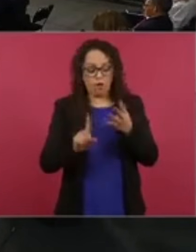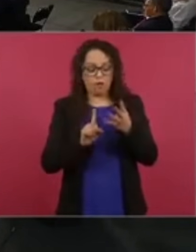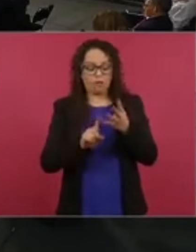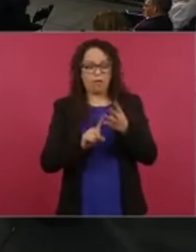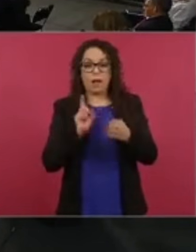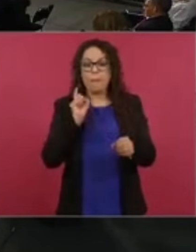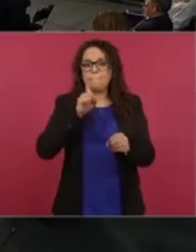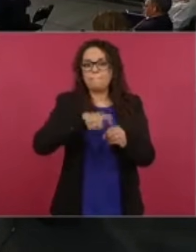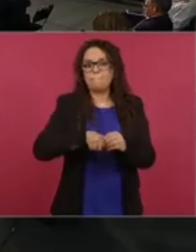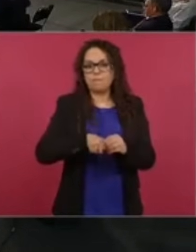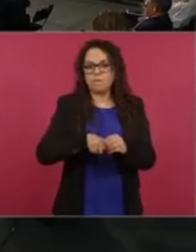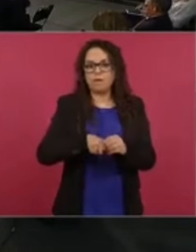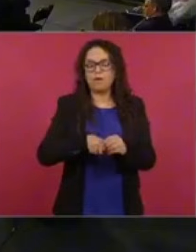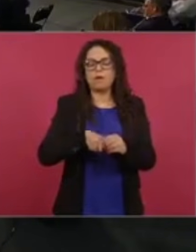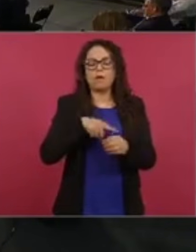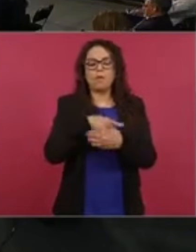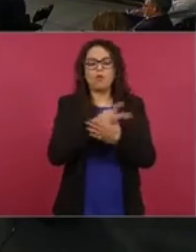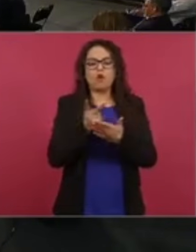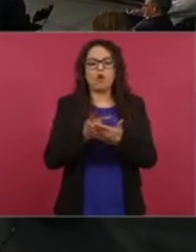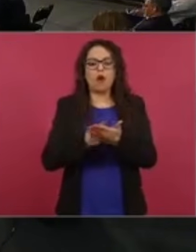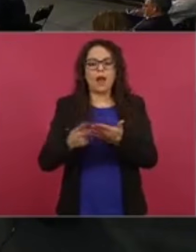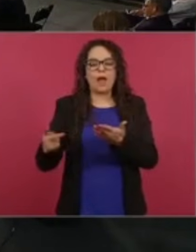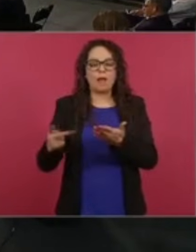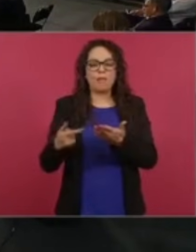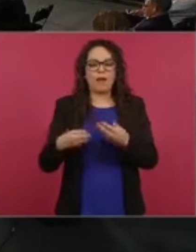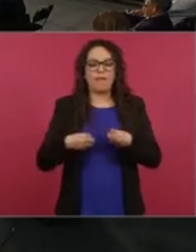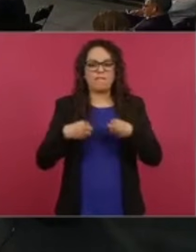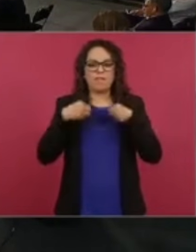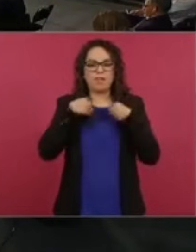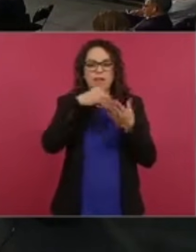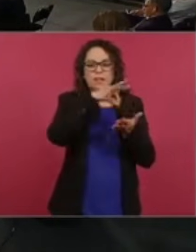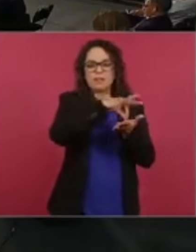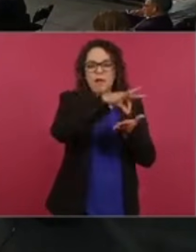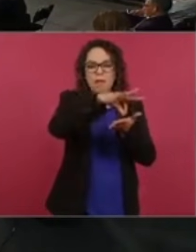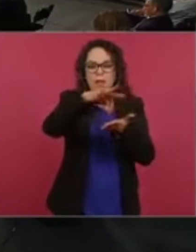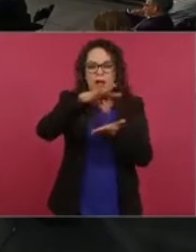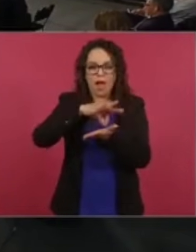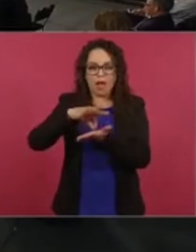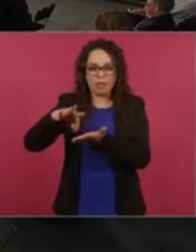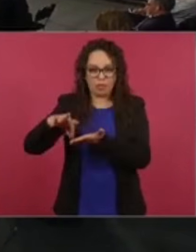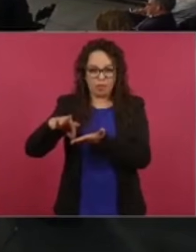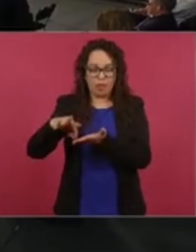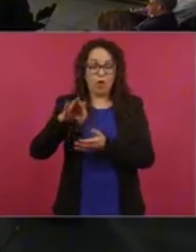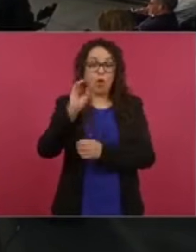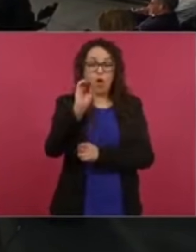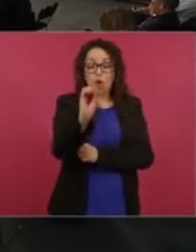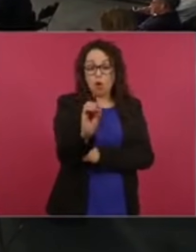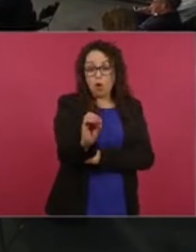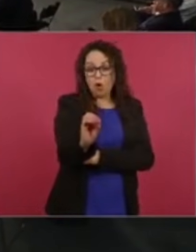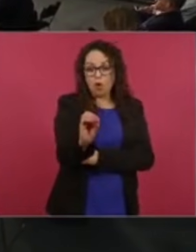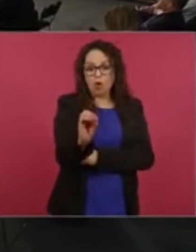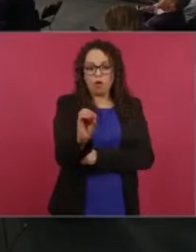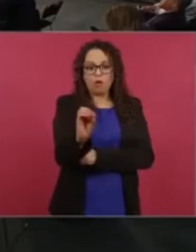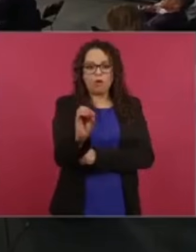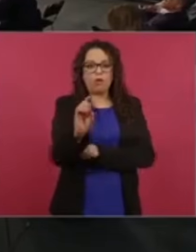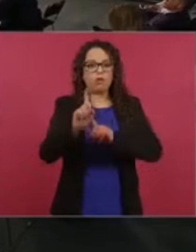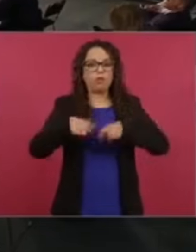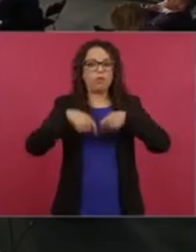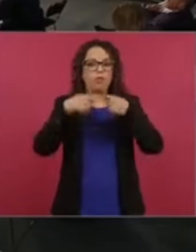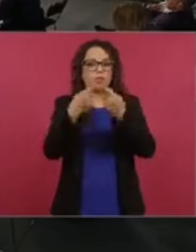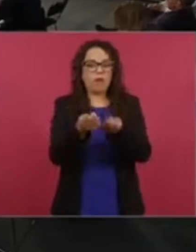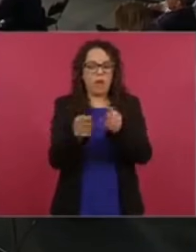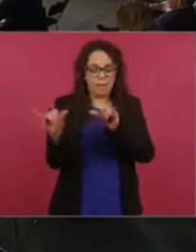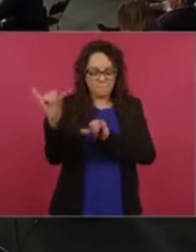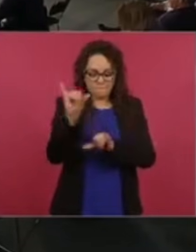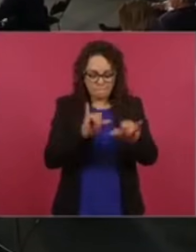o eh reciben de manera gratuita sus fertilizantes